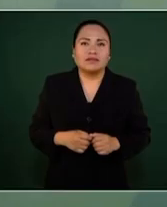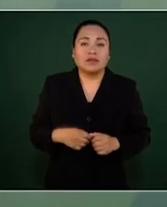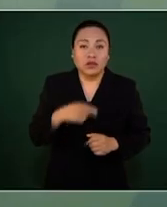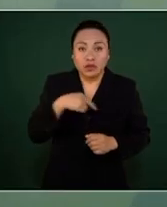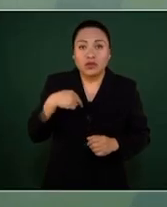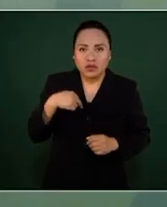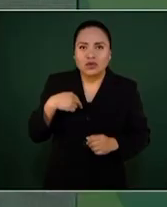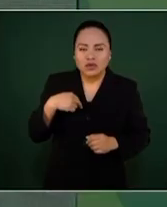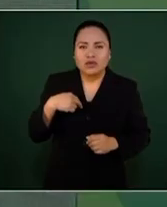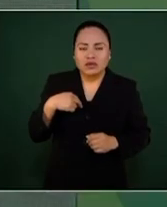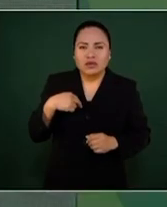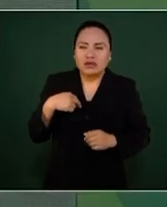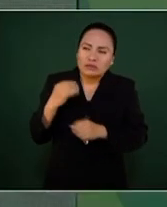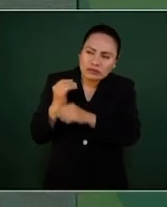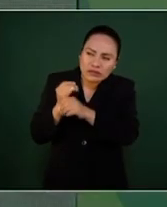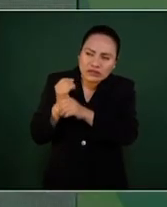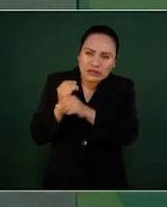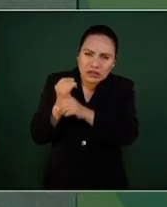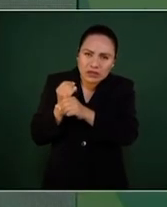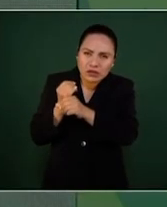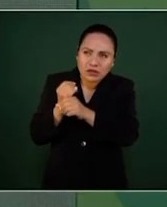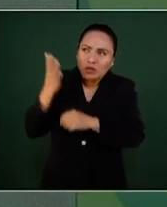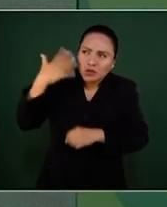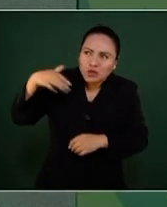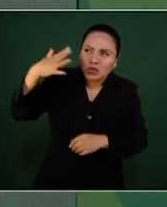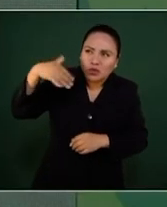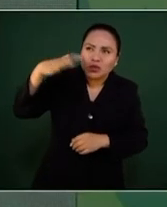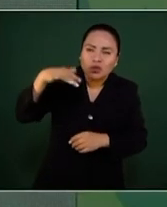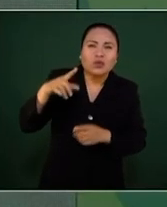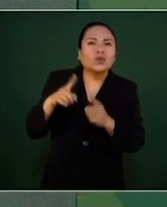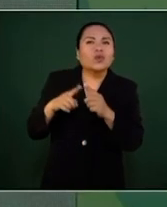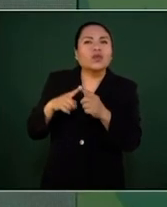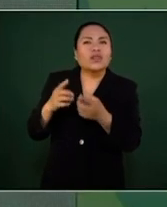buscando a los jóvenes